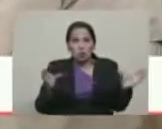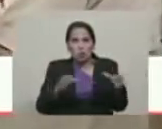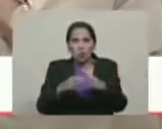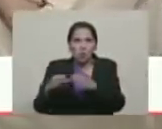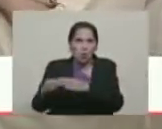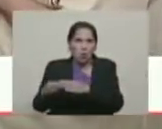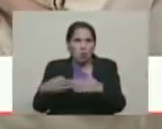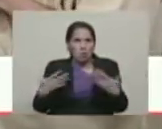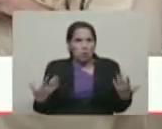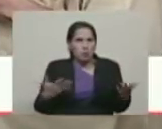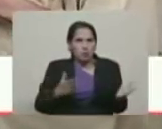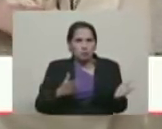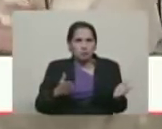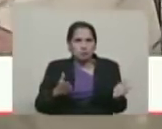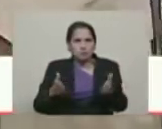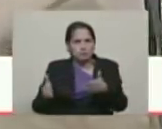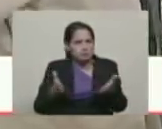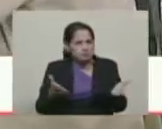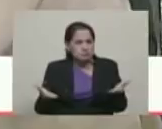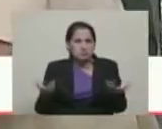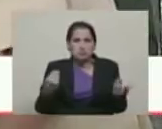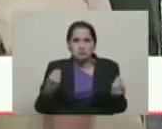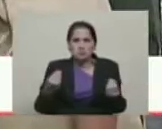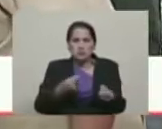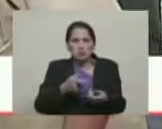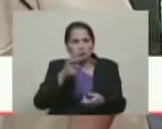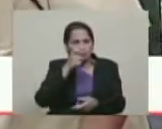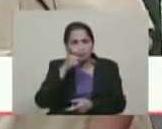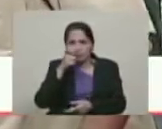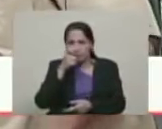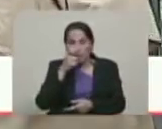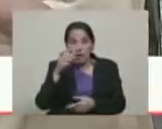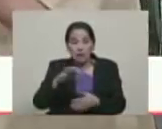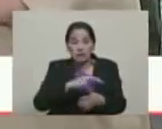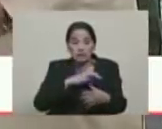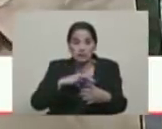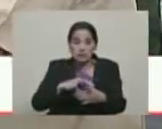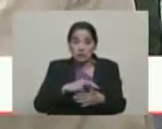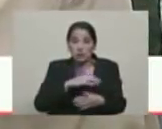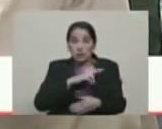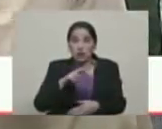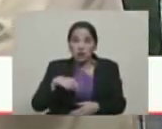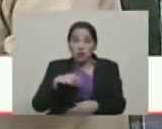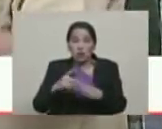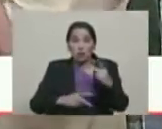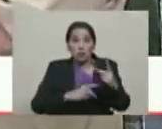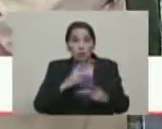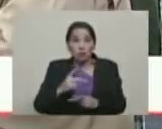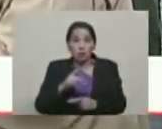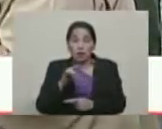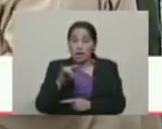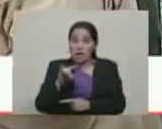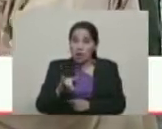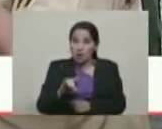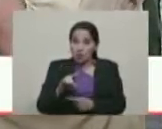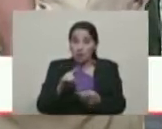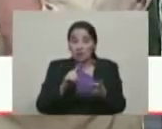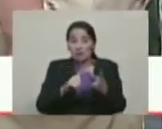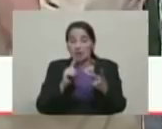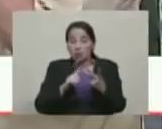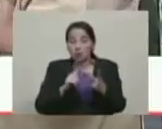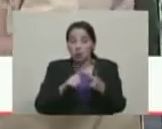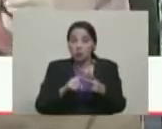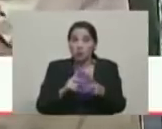las patrullas de protección de semillas para nuestros productores. Y el día lunes, presidente, hay un segundo taller